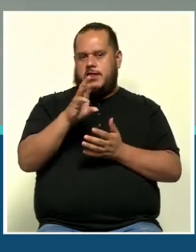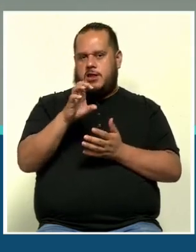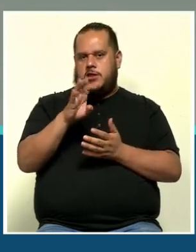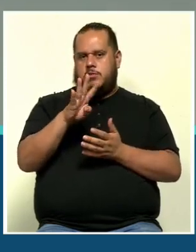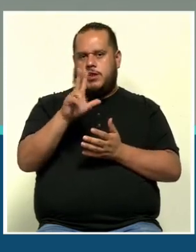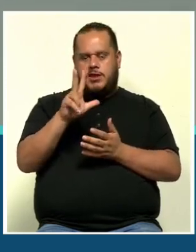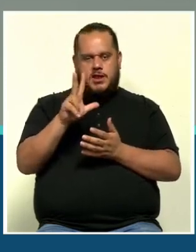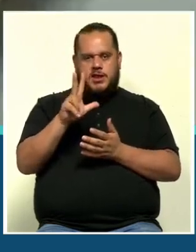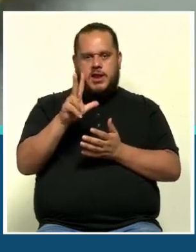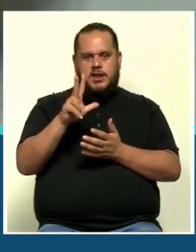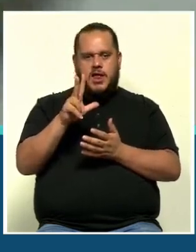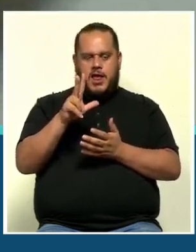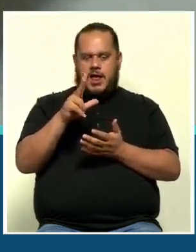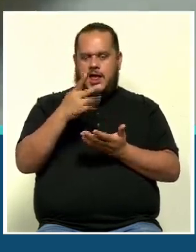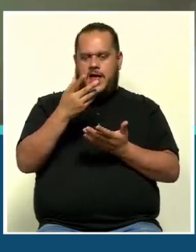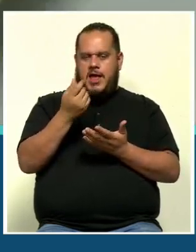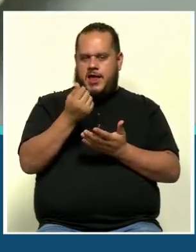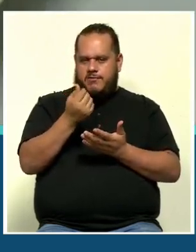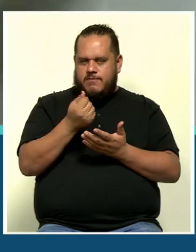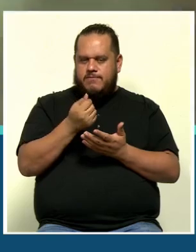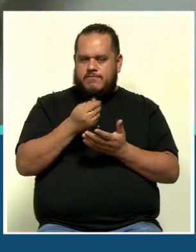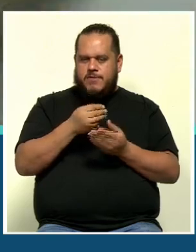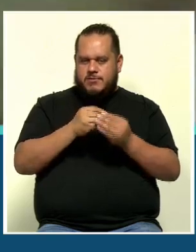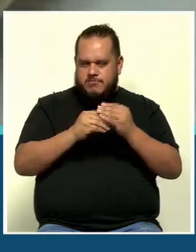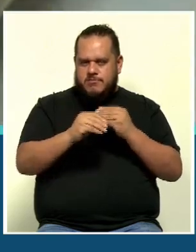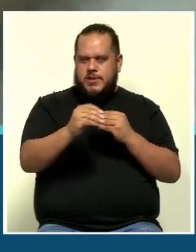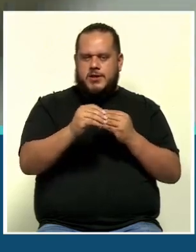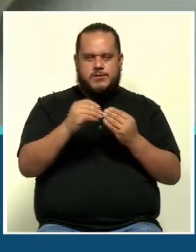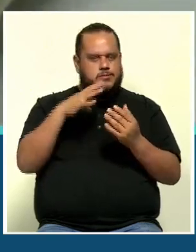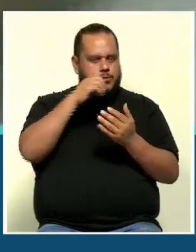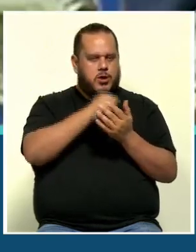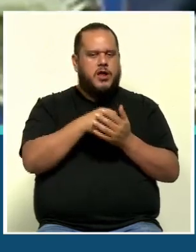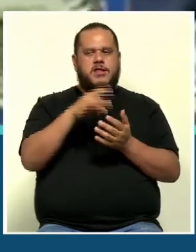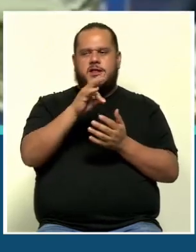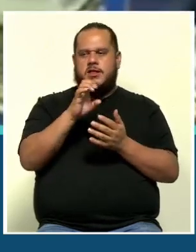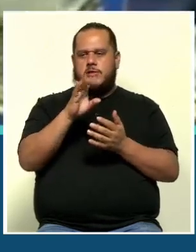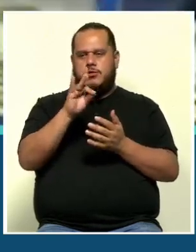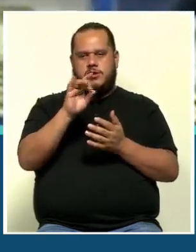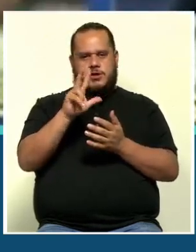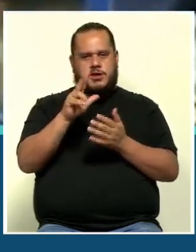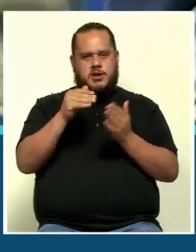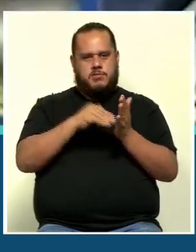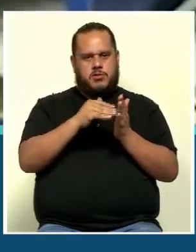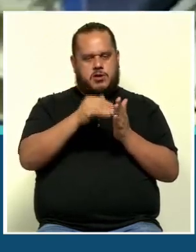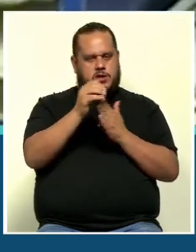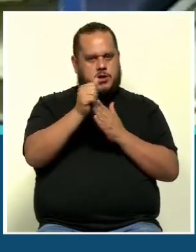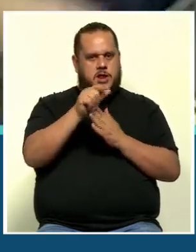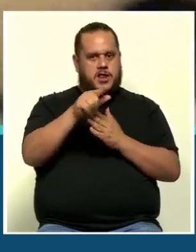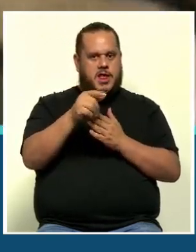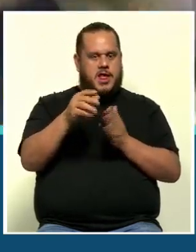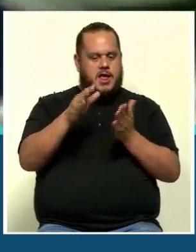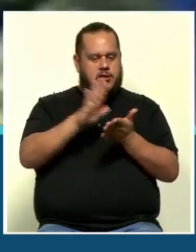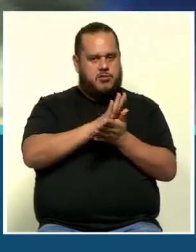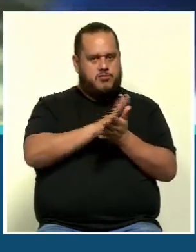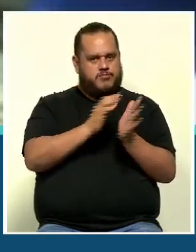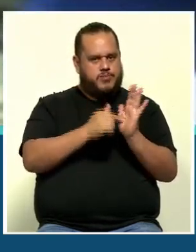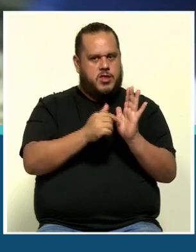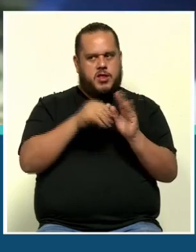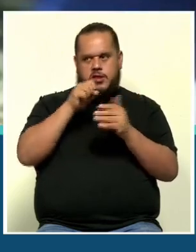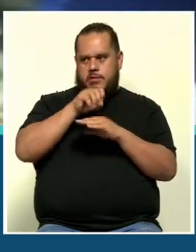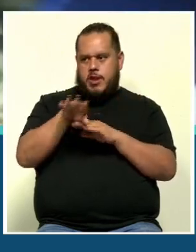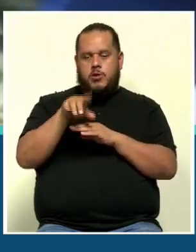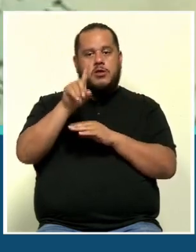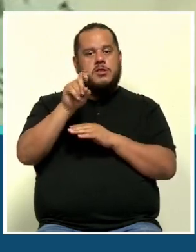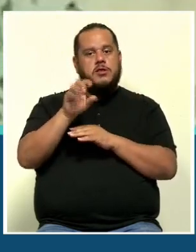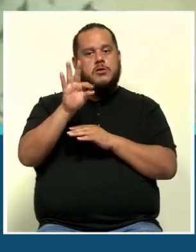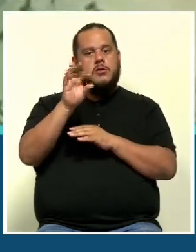financieras sospechosas por un monto total de $383 millones. De esos reportes se enviaron 190 informes al